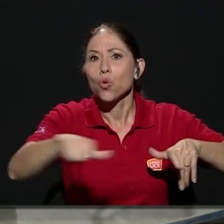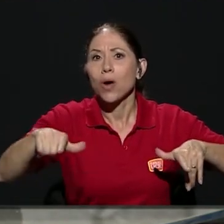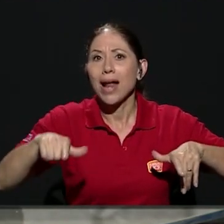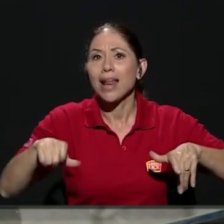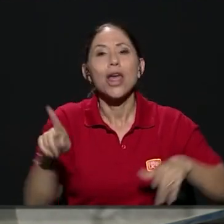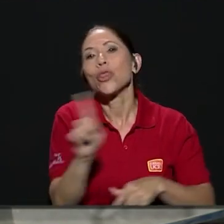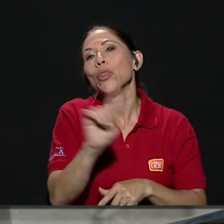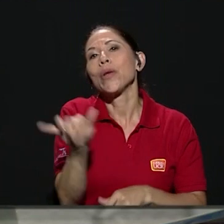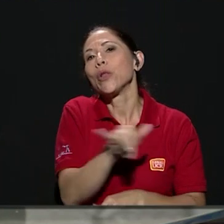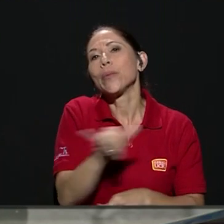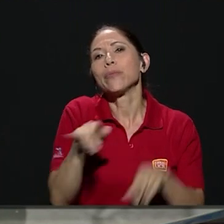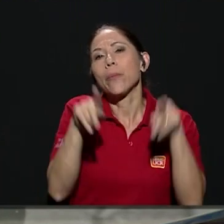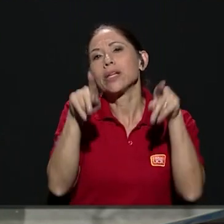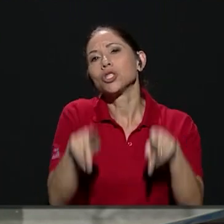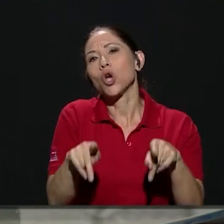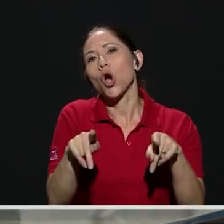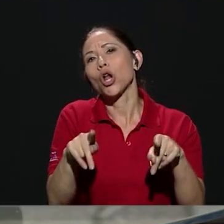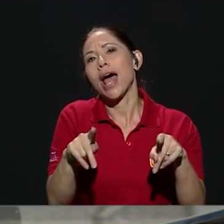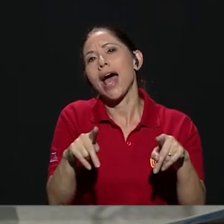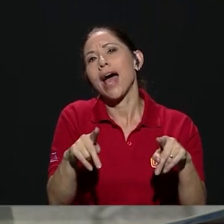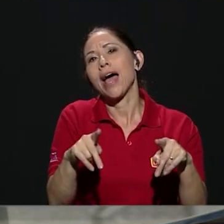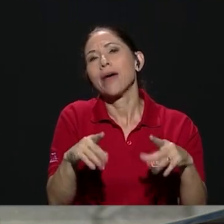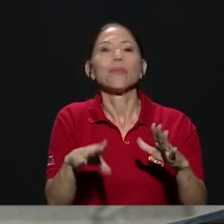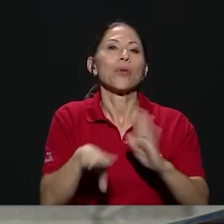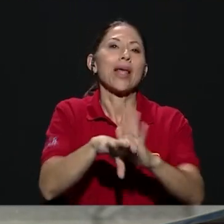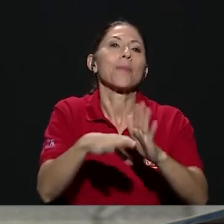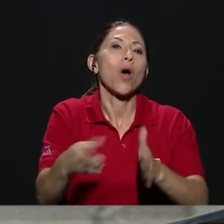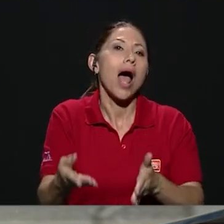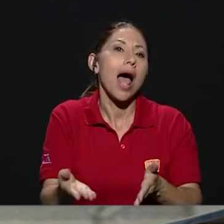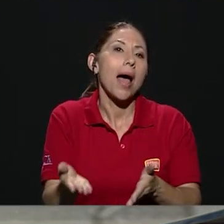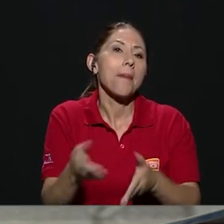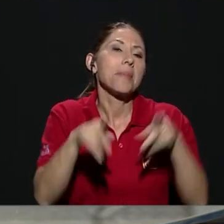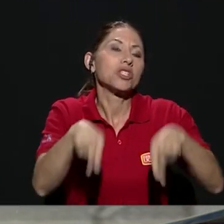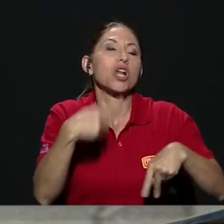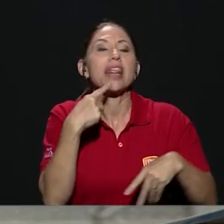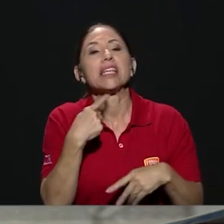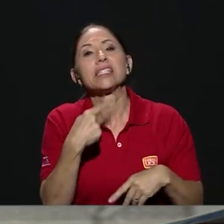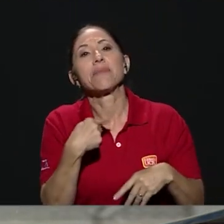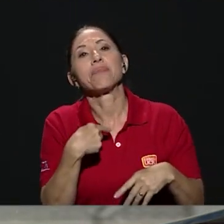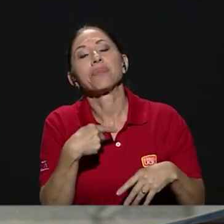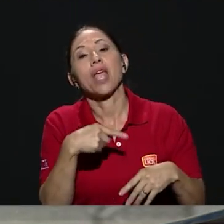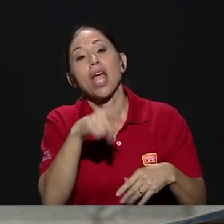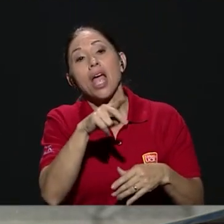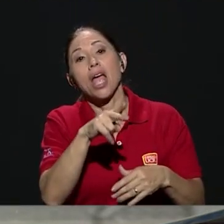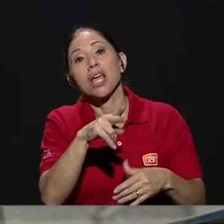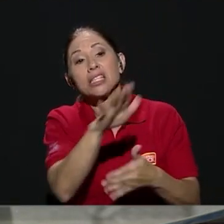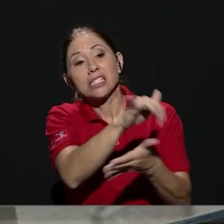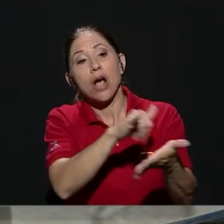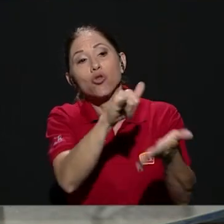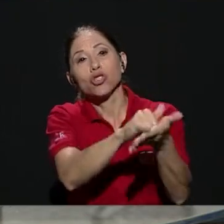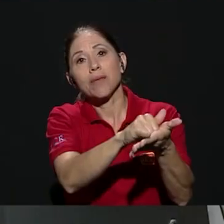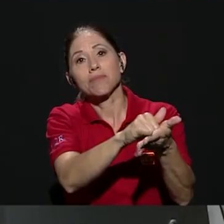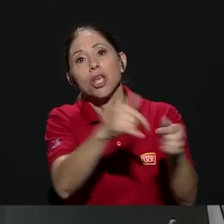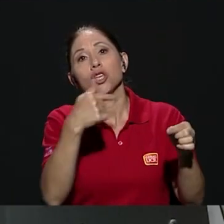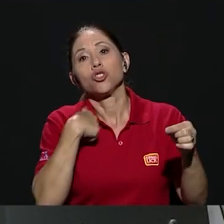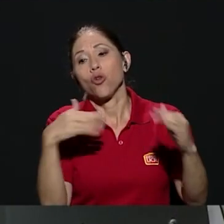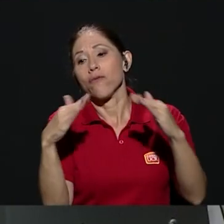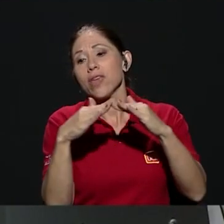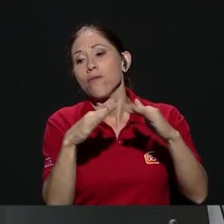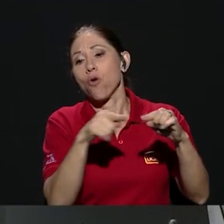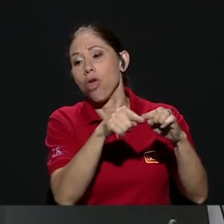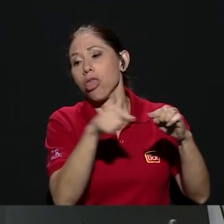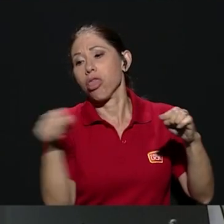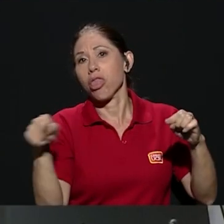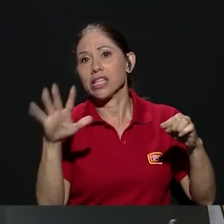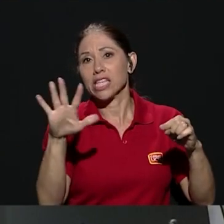mismo una persona que vive, a veces dicen, bueno, yo vivo a 5 kilómetros de de San José o vivo a 5 kilómetros de Buenos Aires,